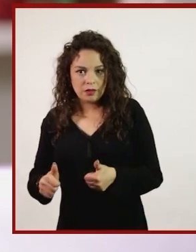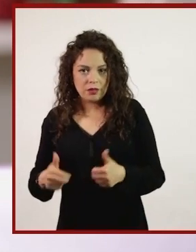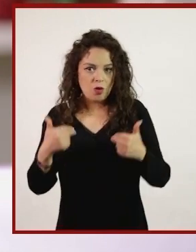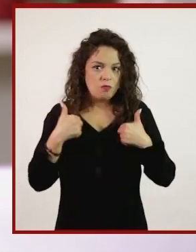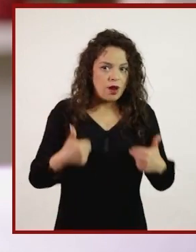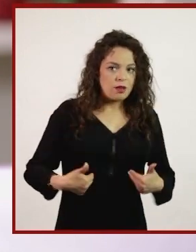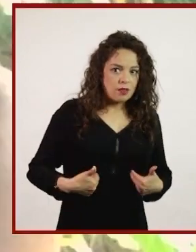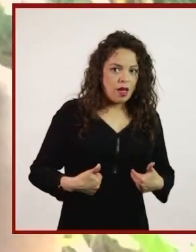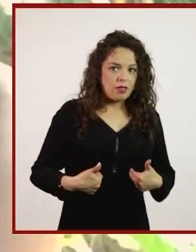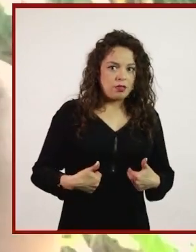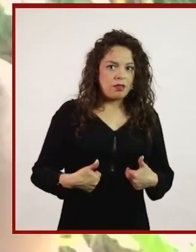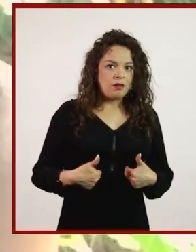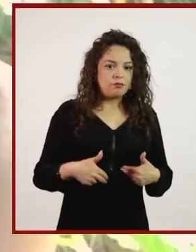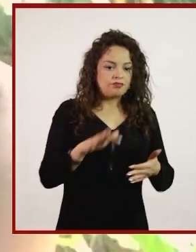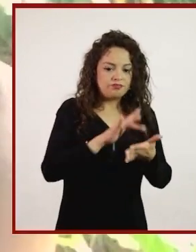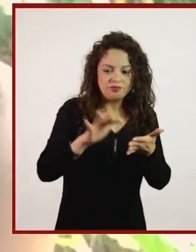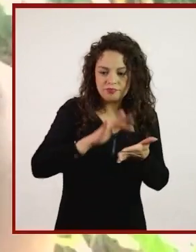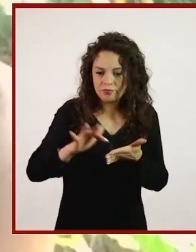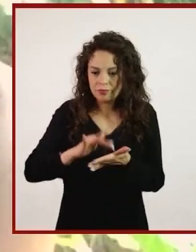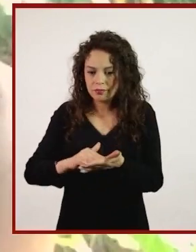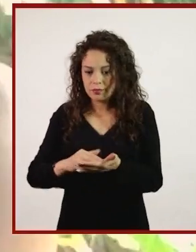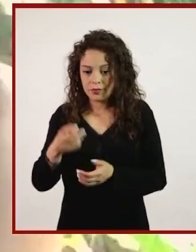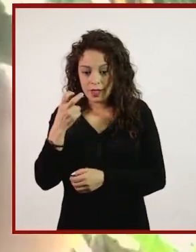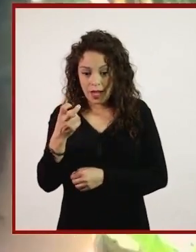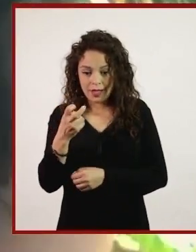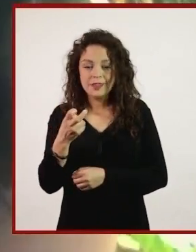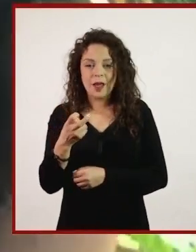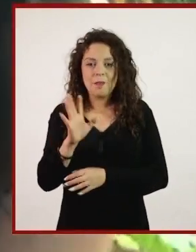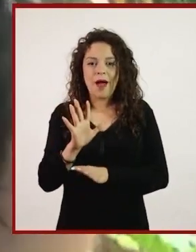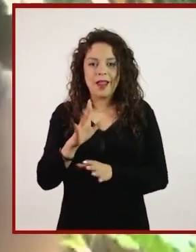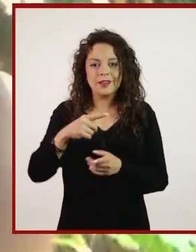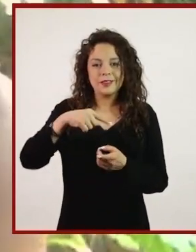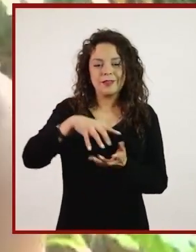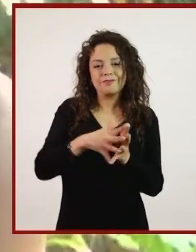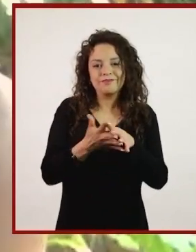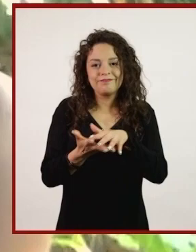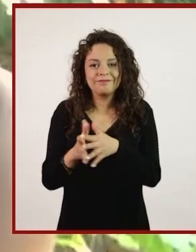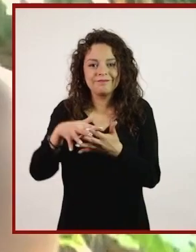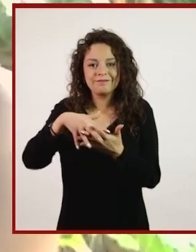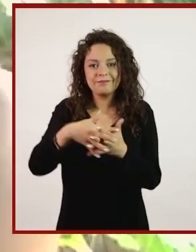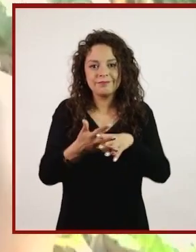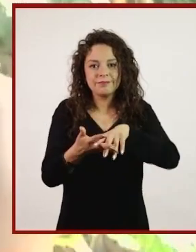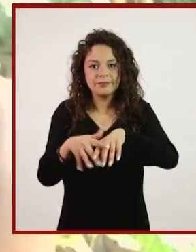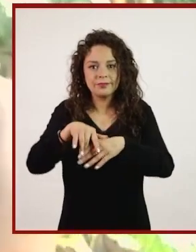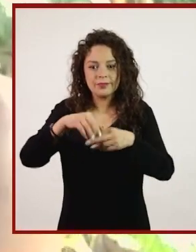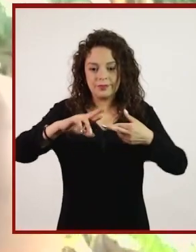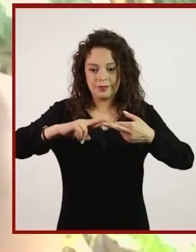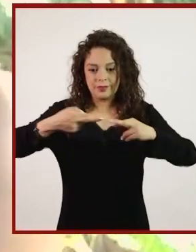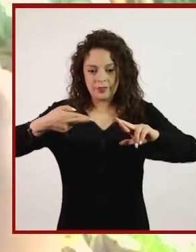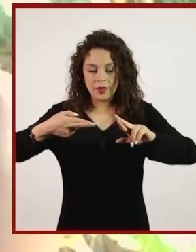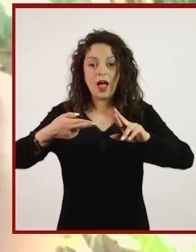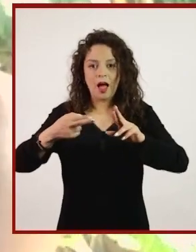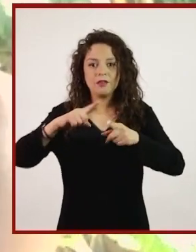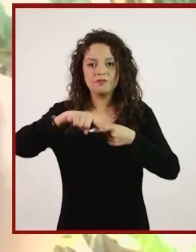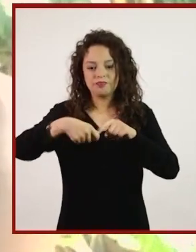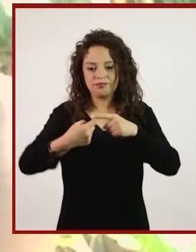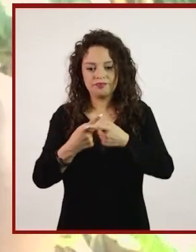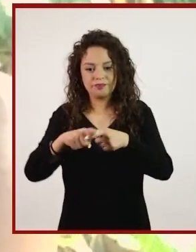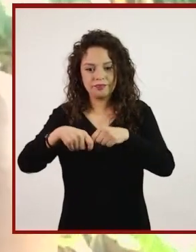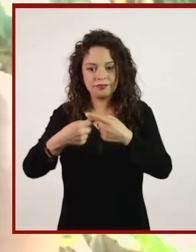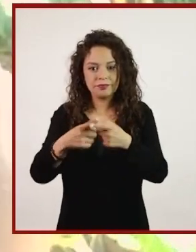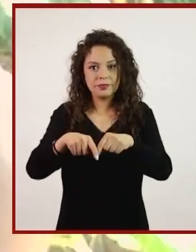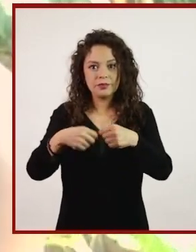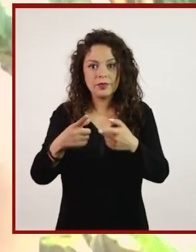con el trabajo en comunidades. Y yo creo que eso, artes y humanidades, prácticas narrativas, y comenzar ahí a tejer los hilos, y que al